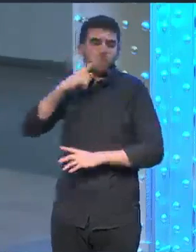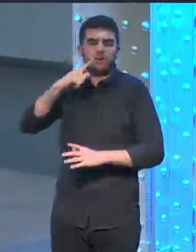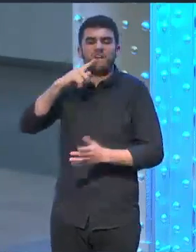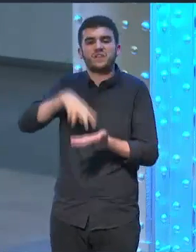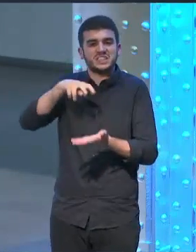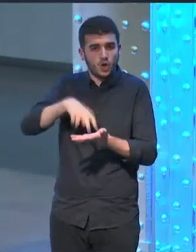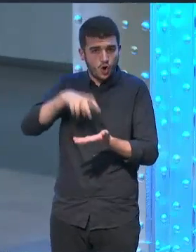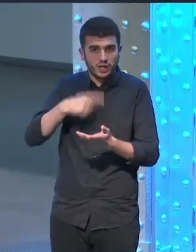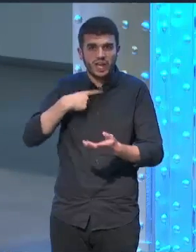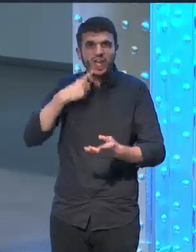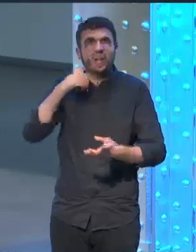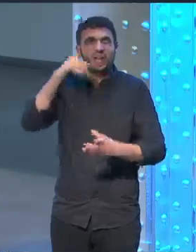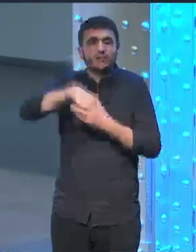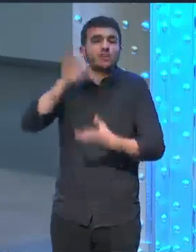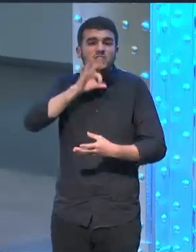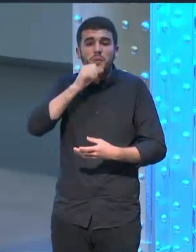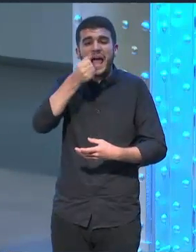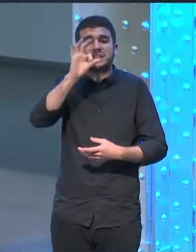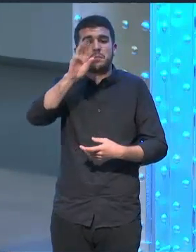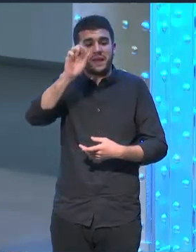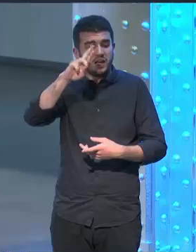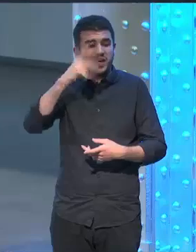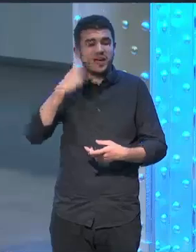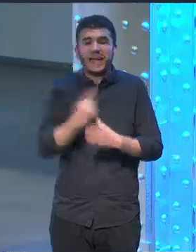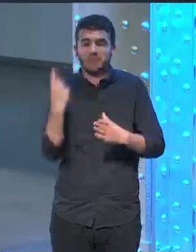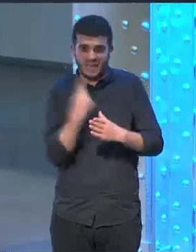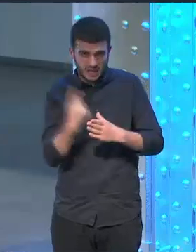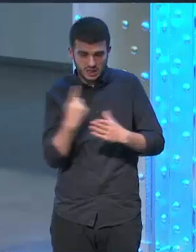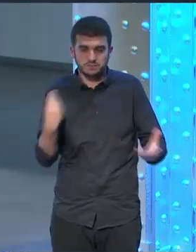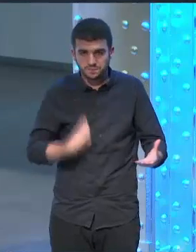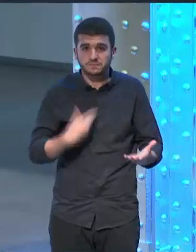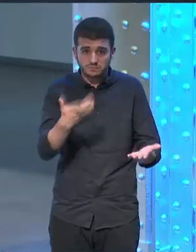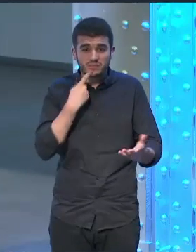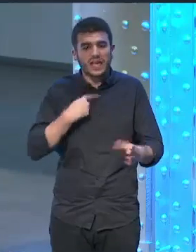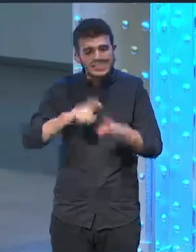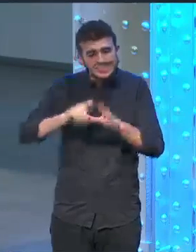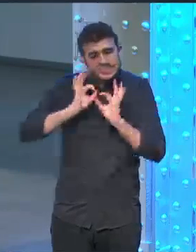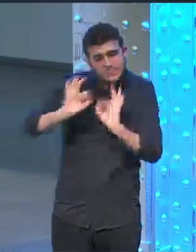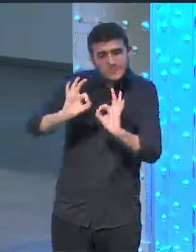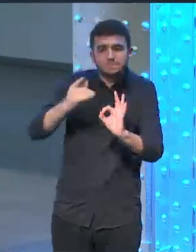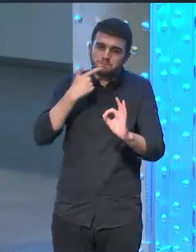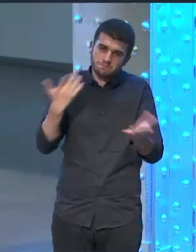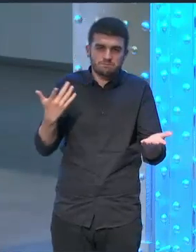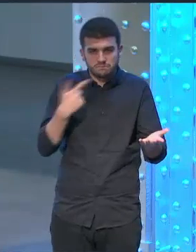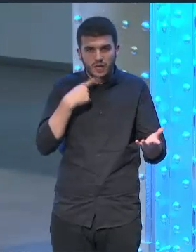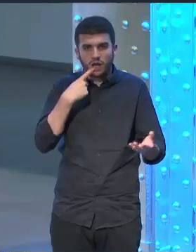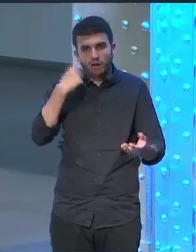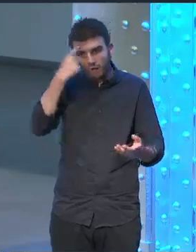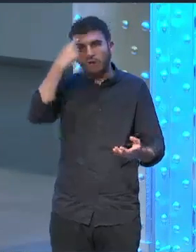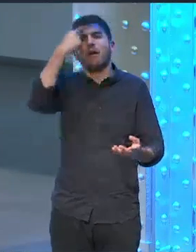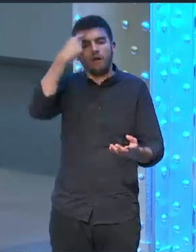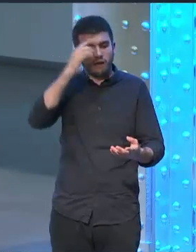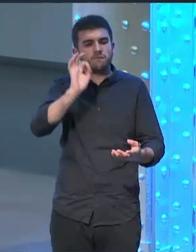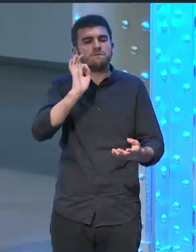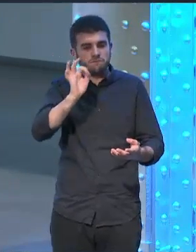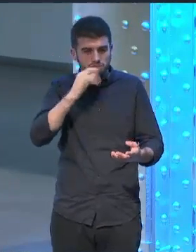además tiene síndrome de Asperger y tiene una serie de características específicas, pues también les inspiraba, ¿no? Y les había